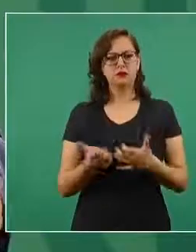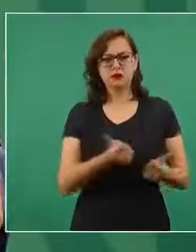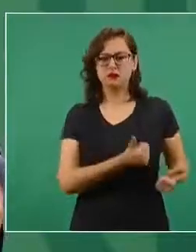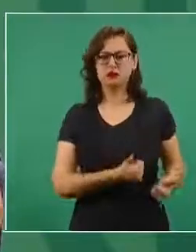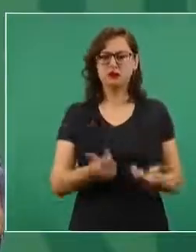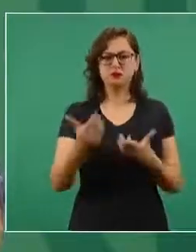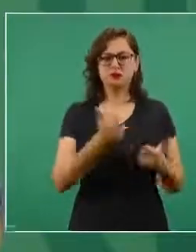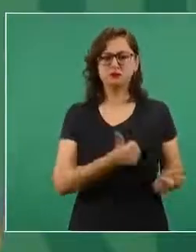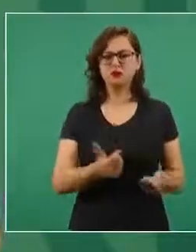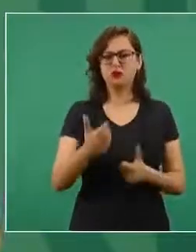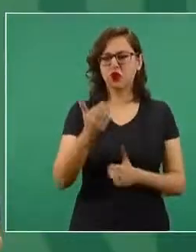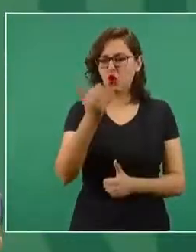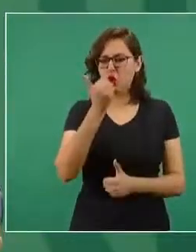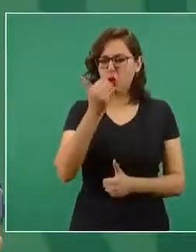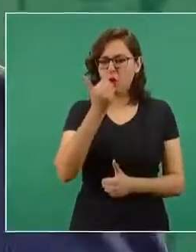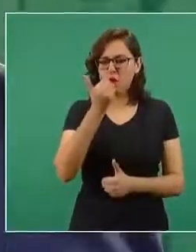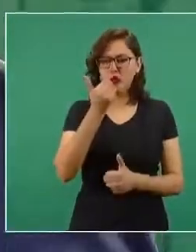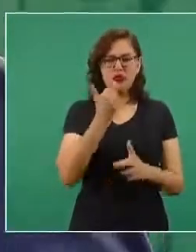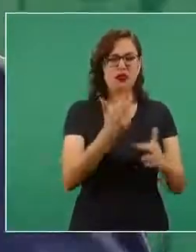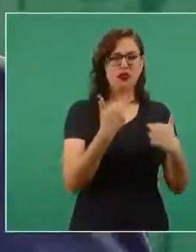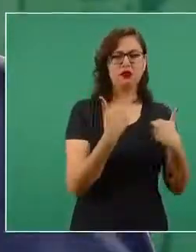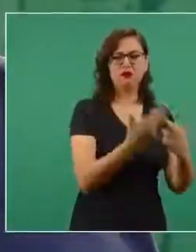transportando despensas,